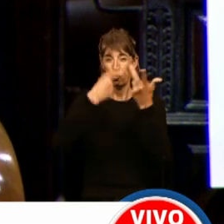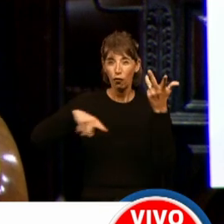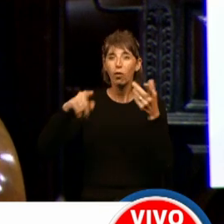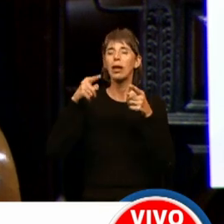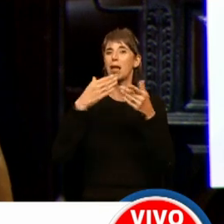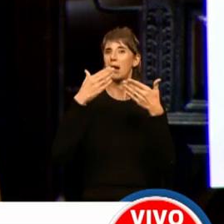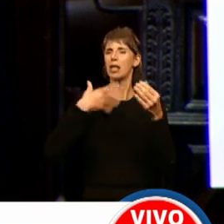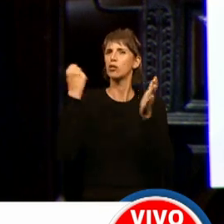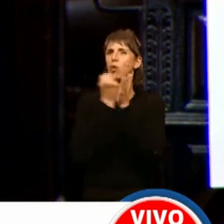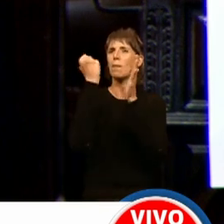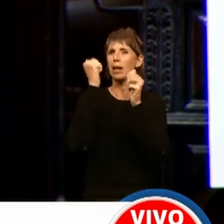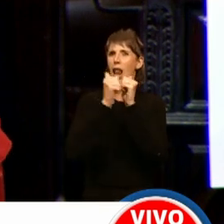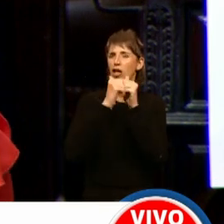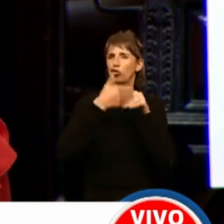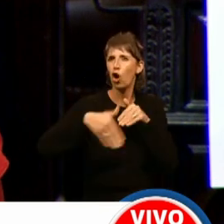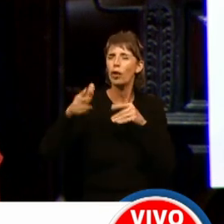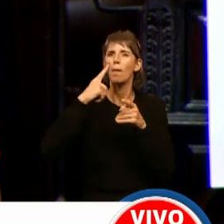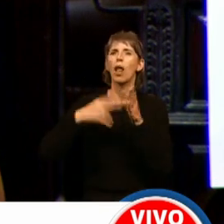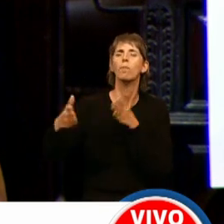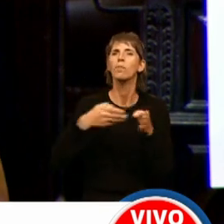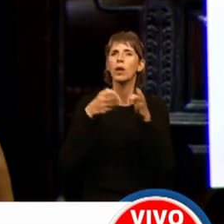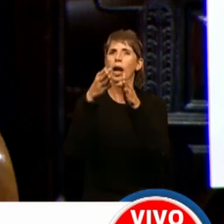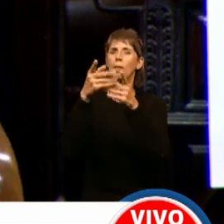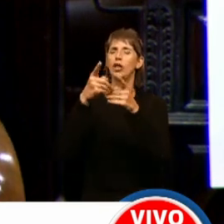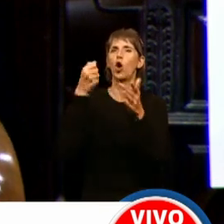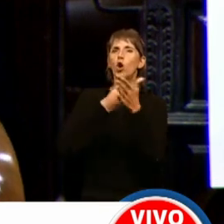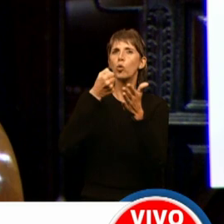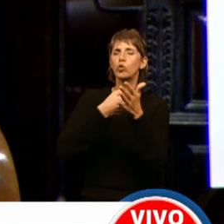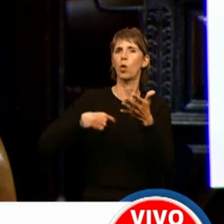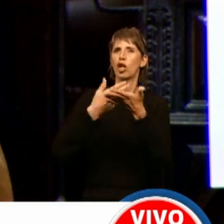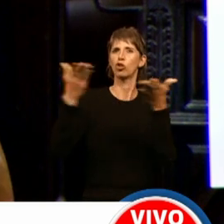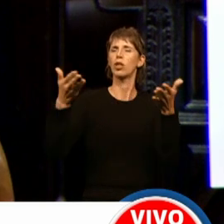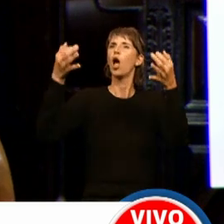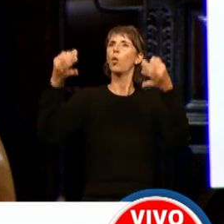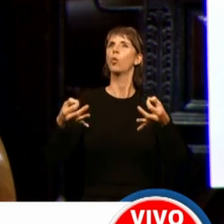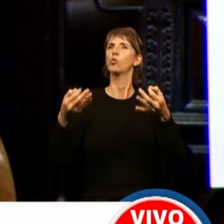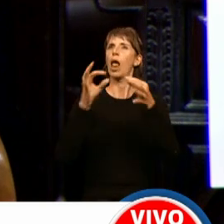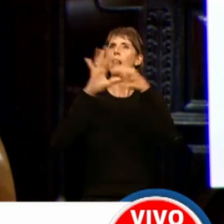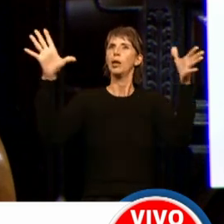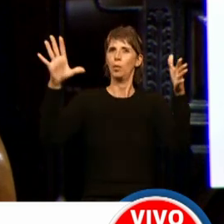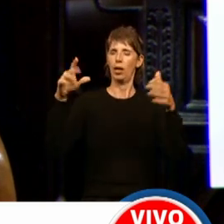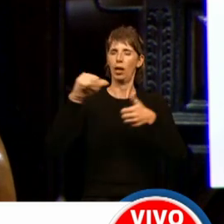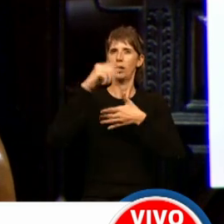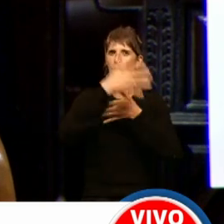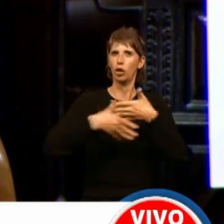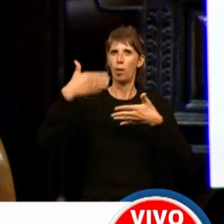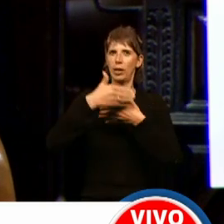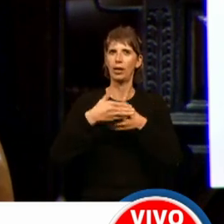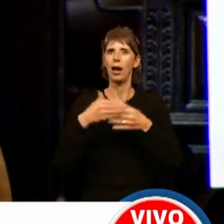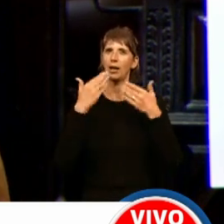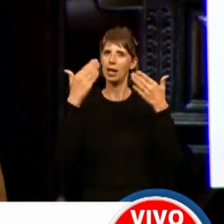camino hacia las luchas de una sociedad más justa más libre en términos latinoamericanos muchas gracias